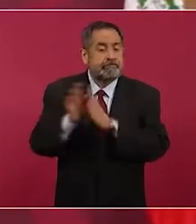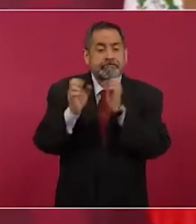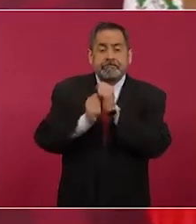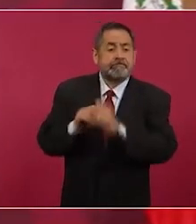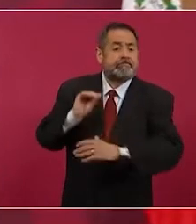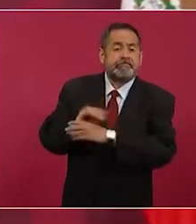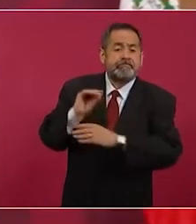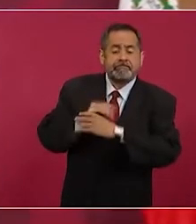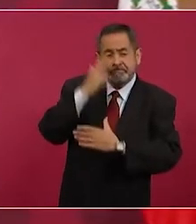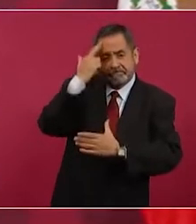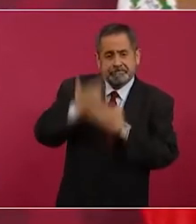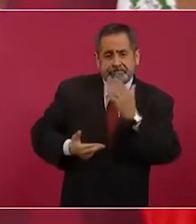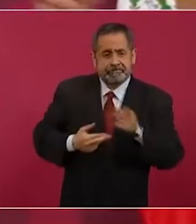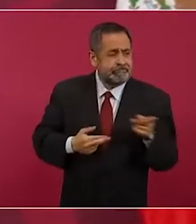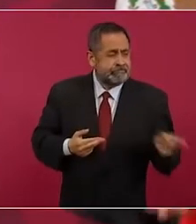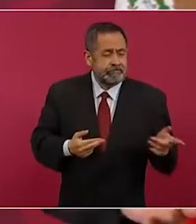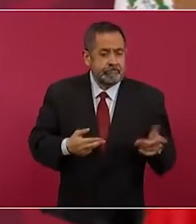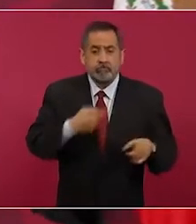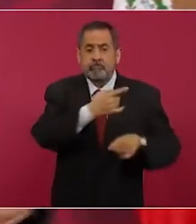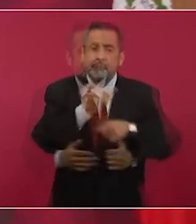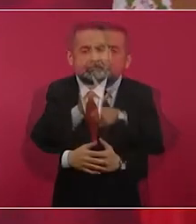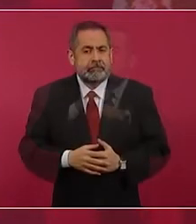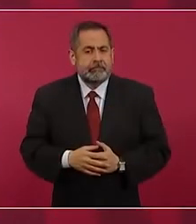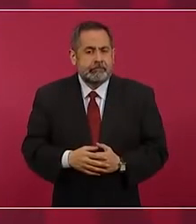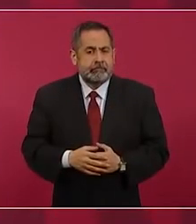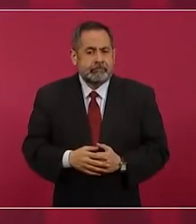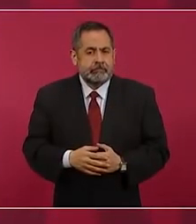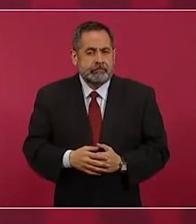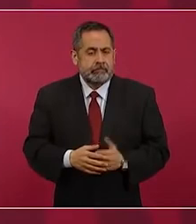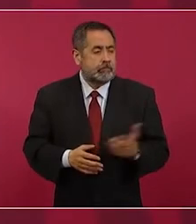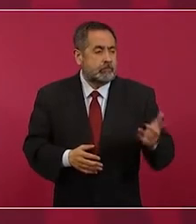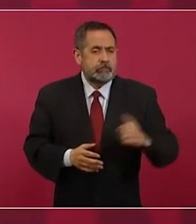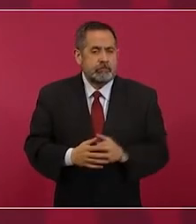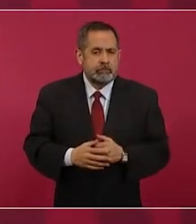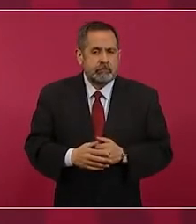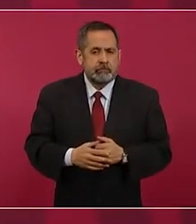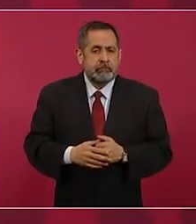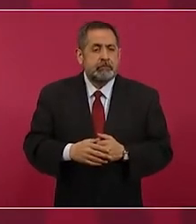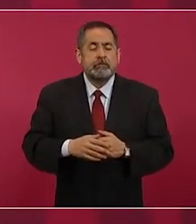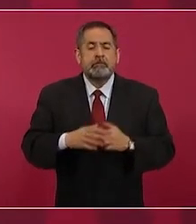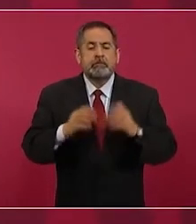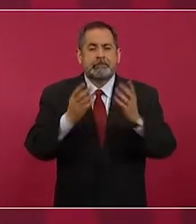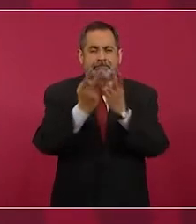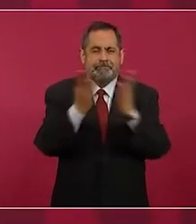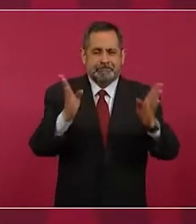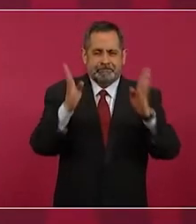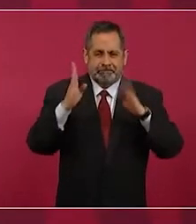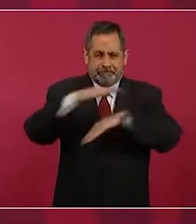Constitución, porque no informa, pusieron menos casillas,